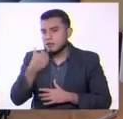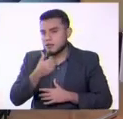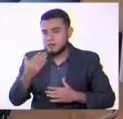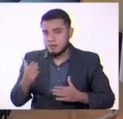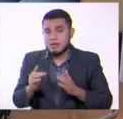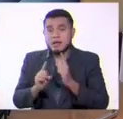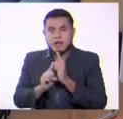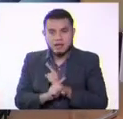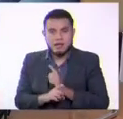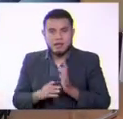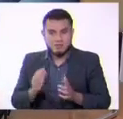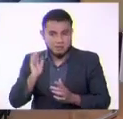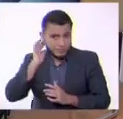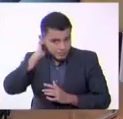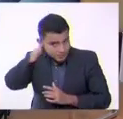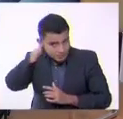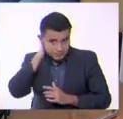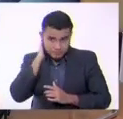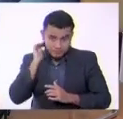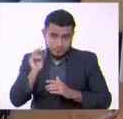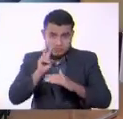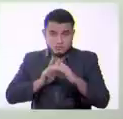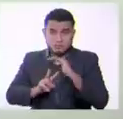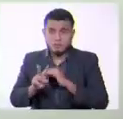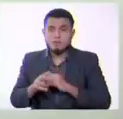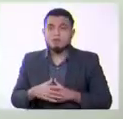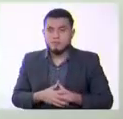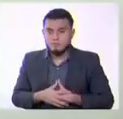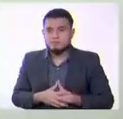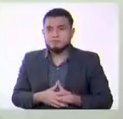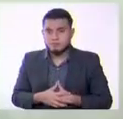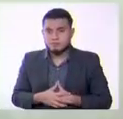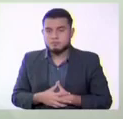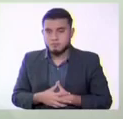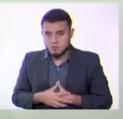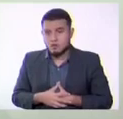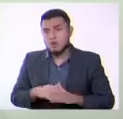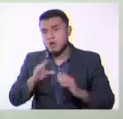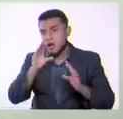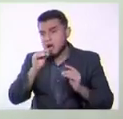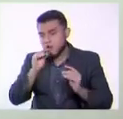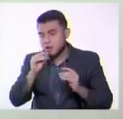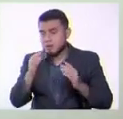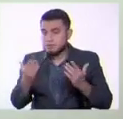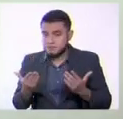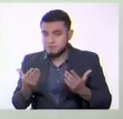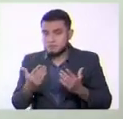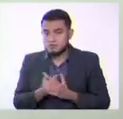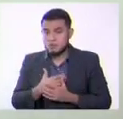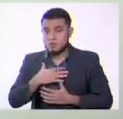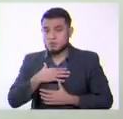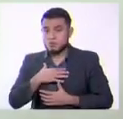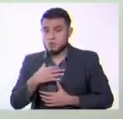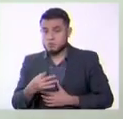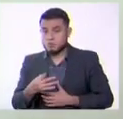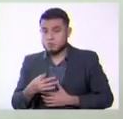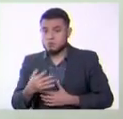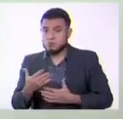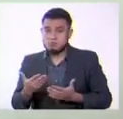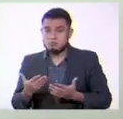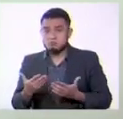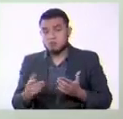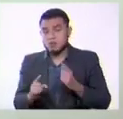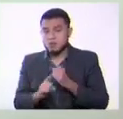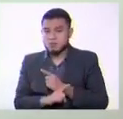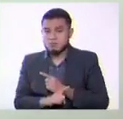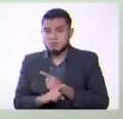algún cambio en su cosmovisión? ¿Sufren algún cambio en la forma como hablan? Quizás sus gustos también pueden llegar a cambiar porque